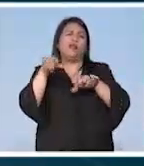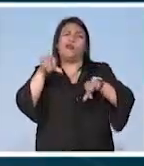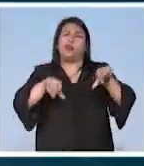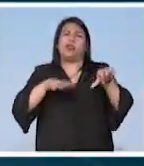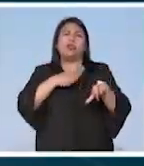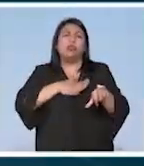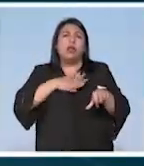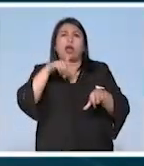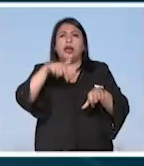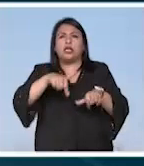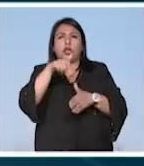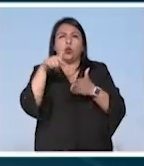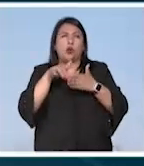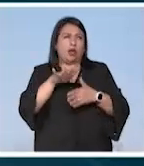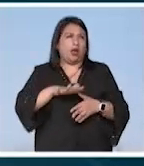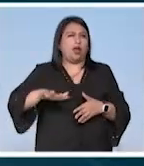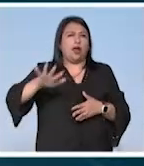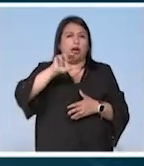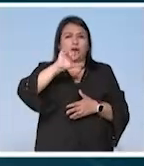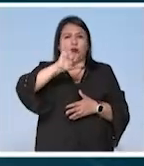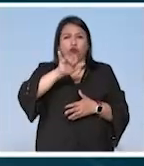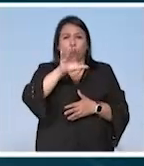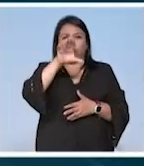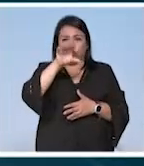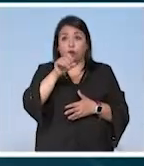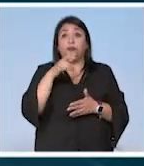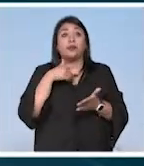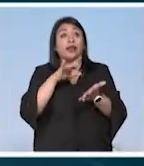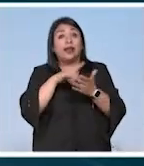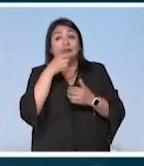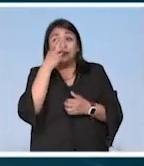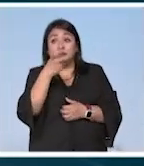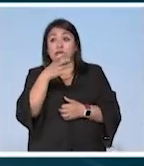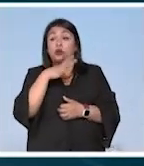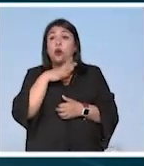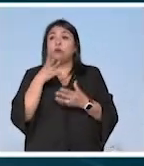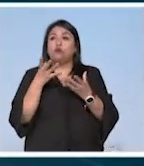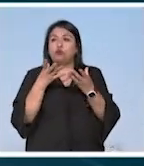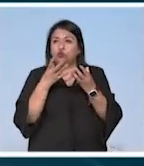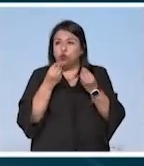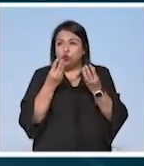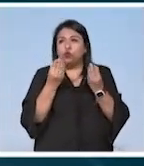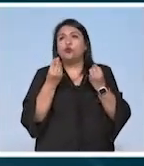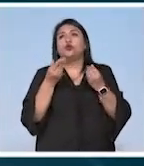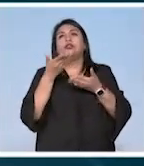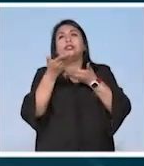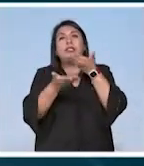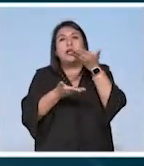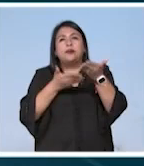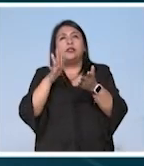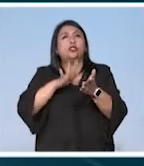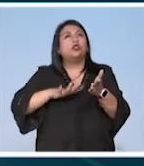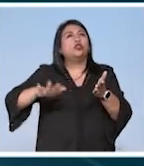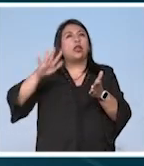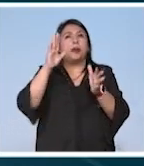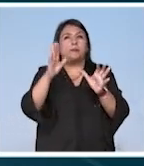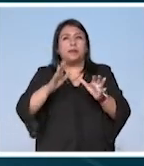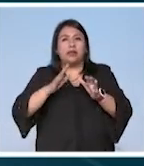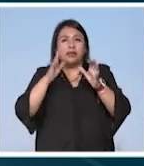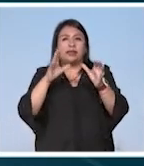del Ajusco. Y gracias a esto, pues contamos con muchos de los llamados servicios ambientales